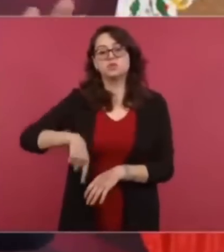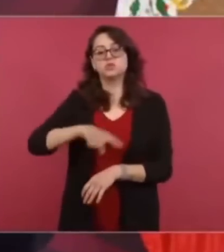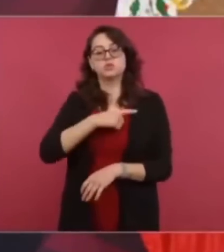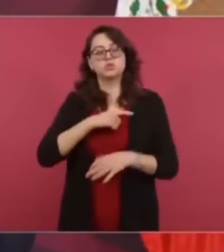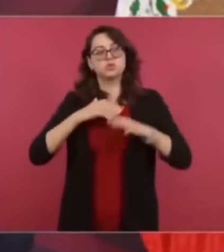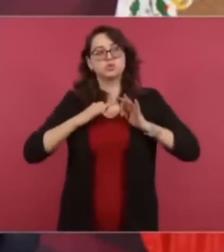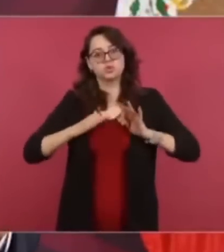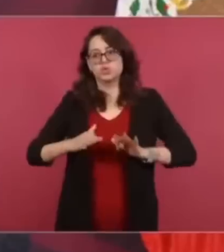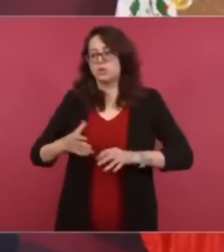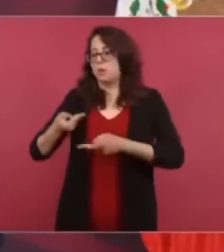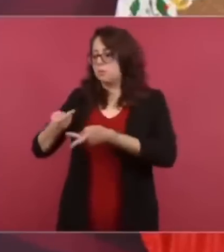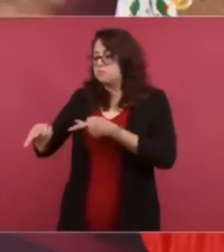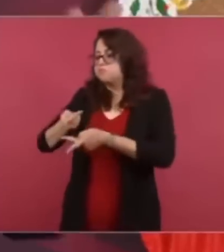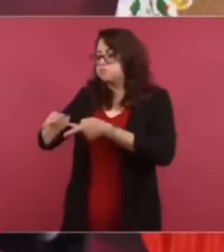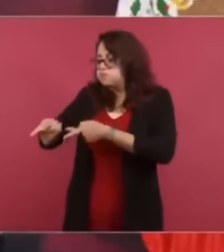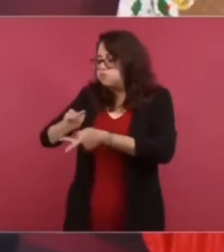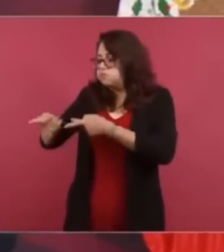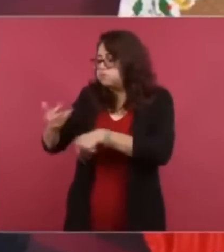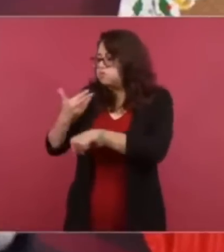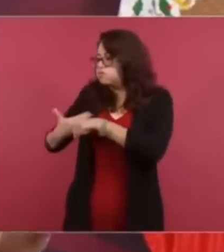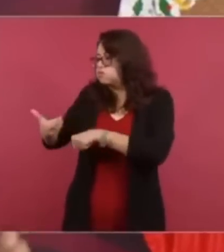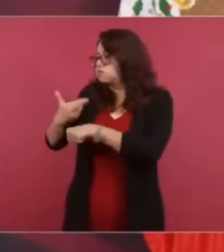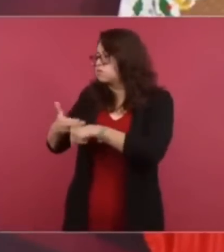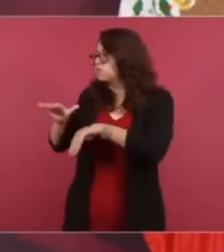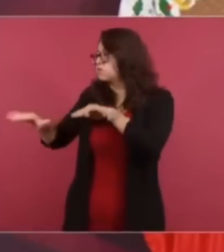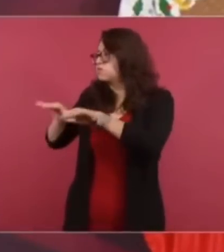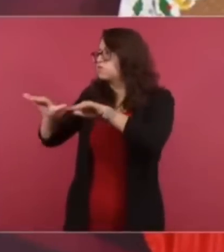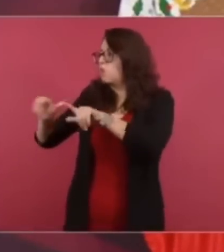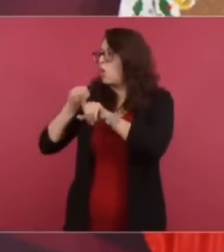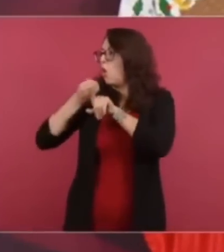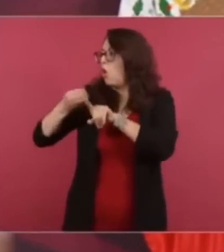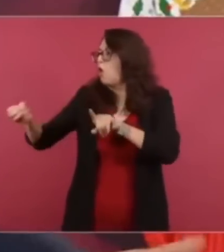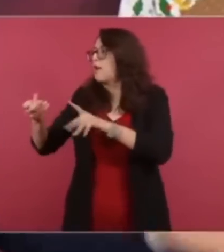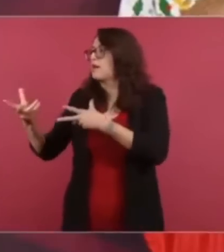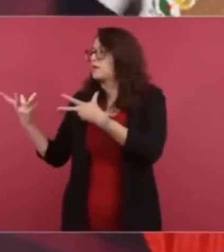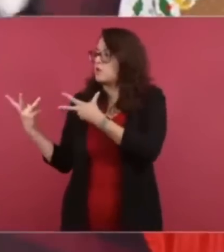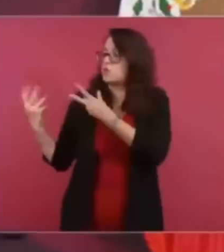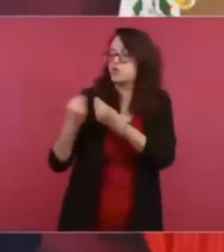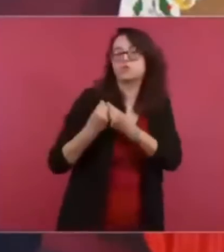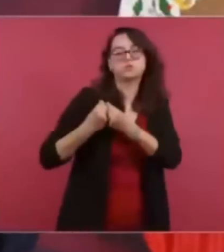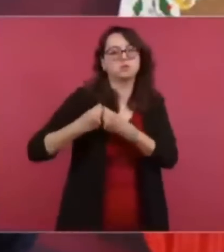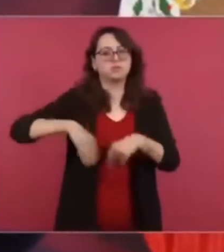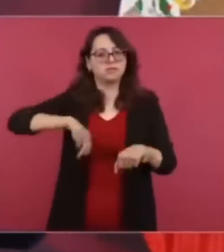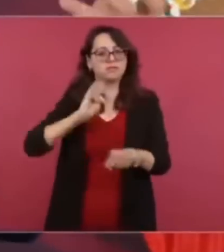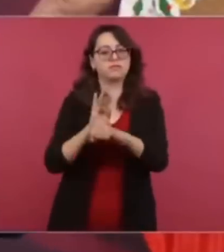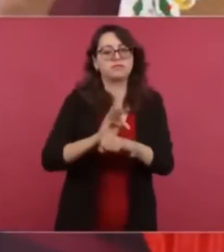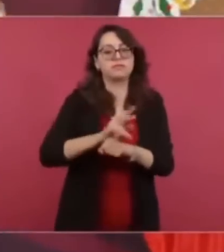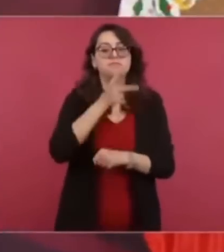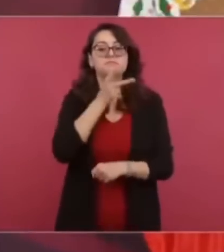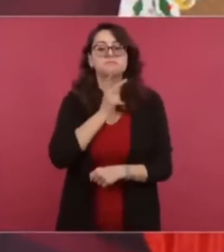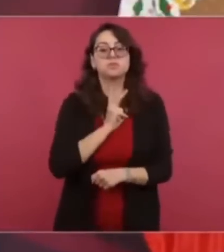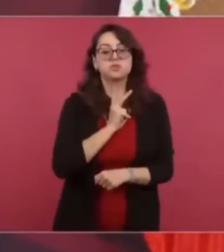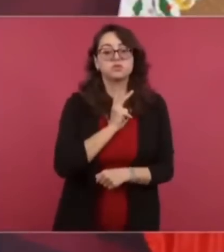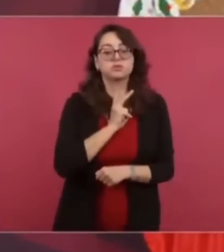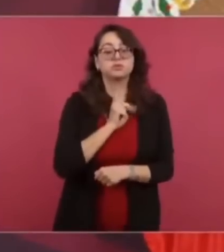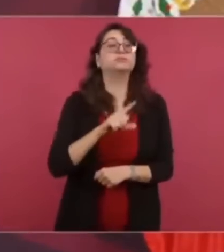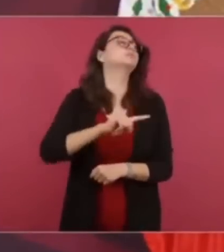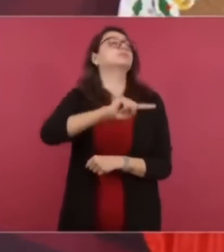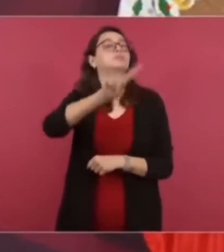avanzamos bastante en organizarnos, pero cuando regresan, no,